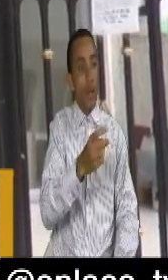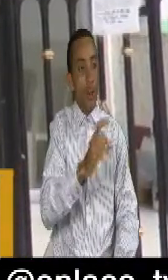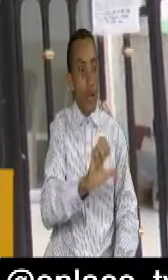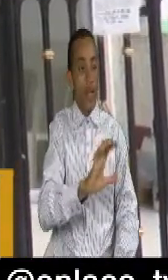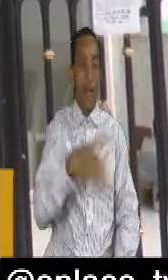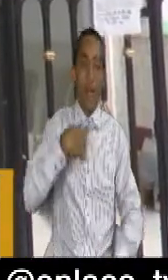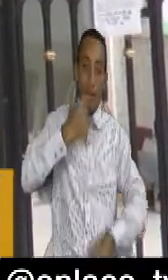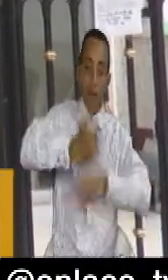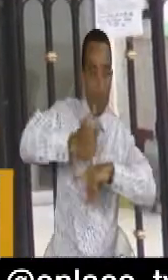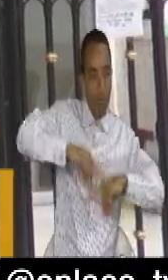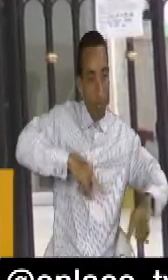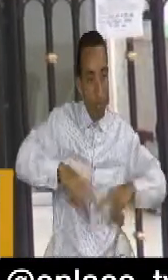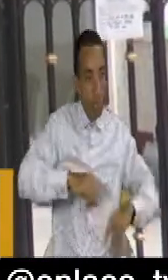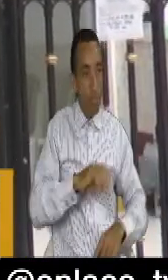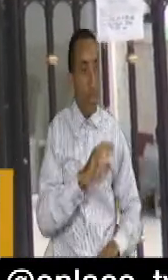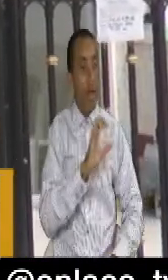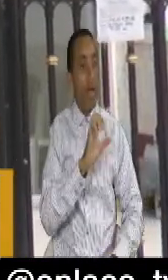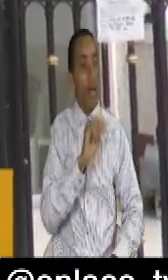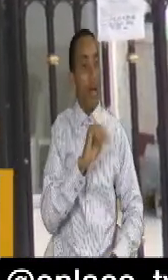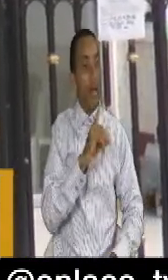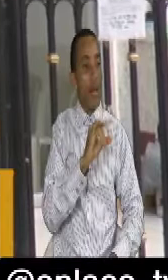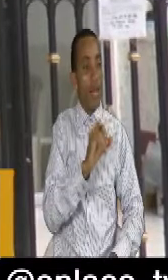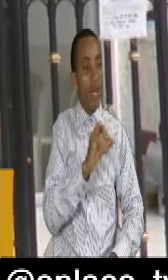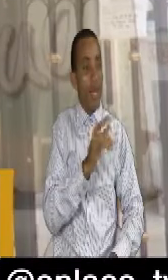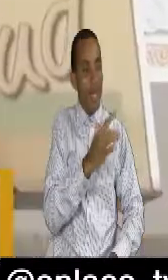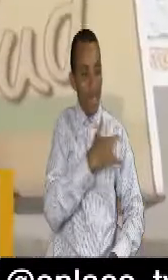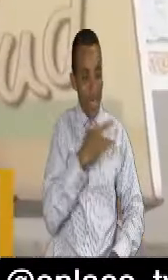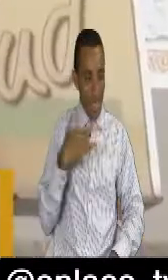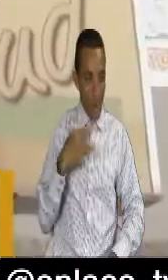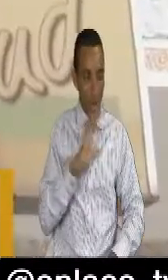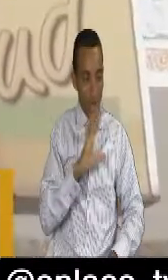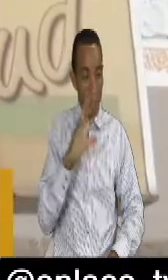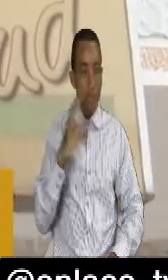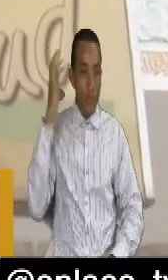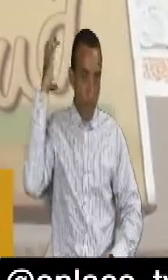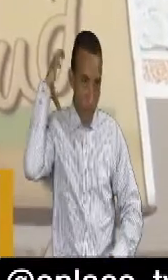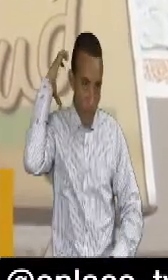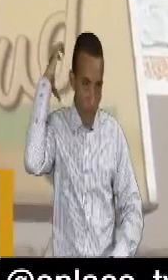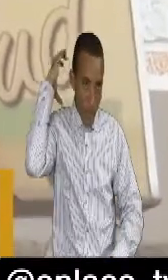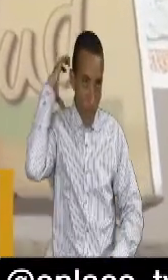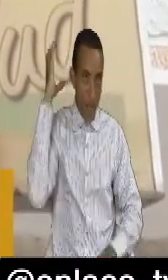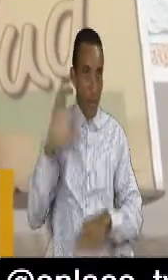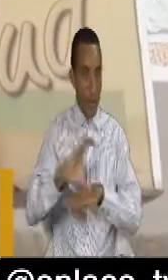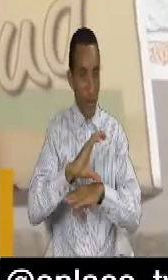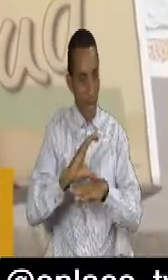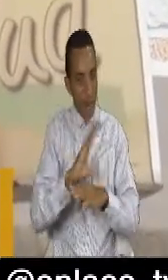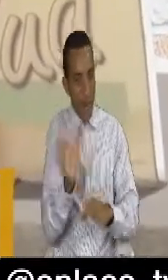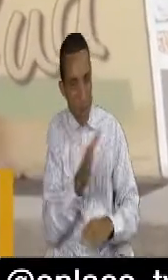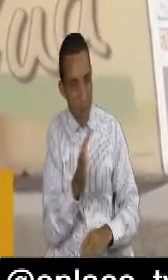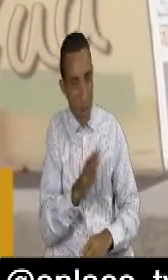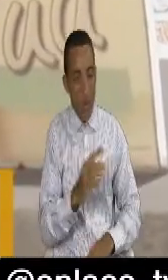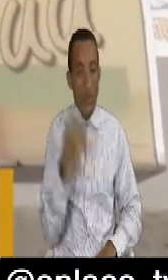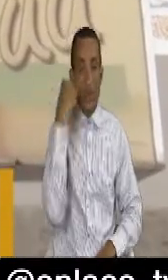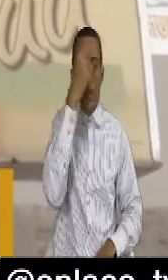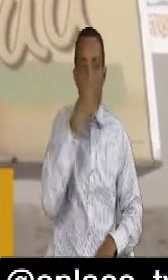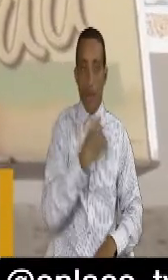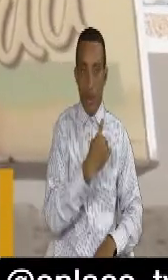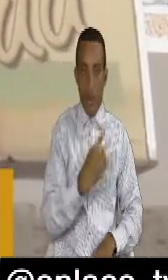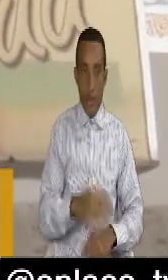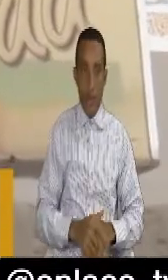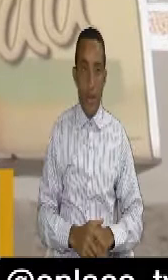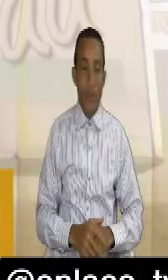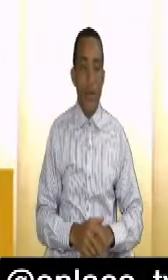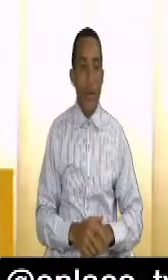Salud en la ciudad de Montería, logramos hacia el mes de septiembre, déjame